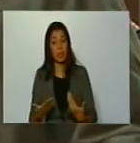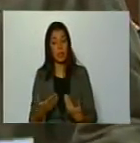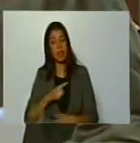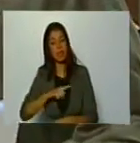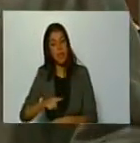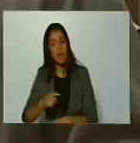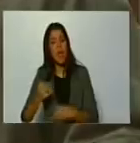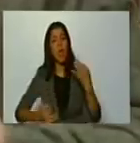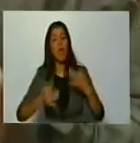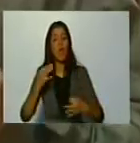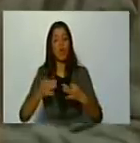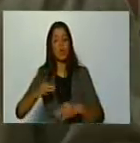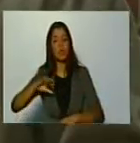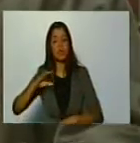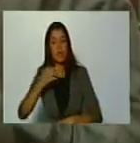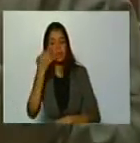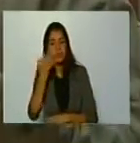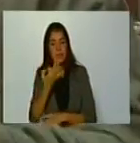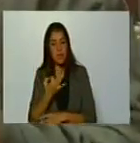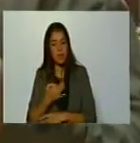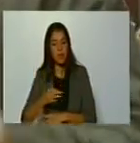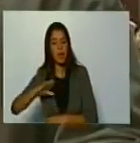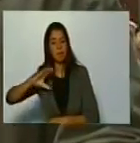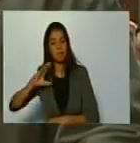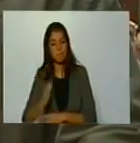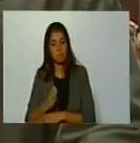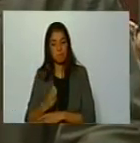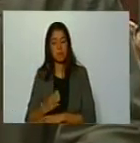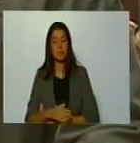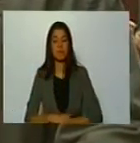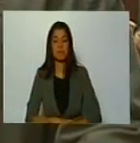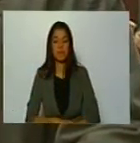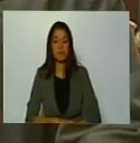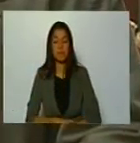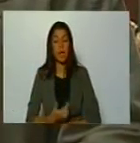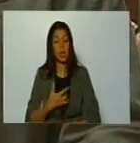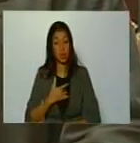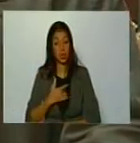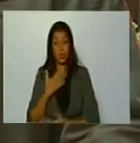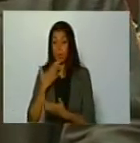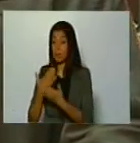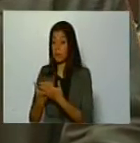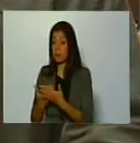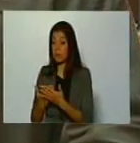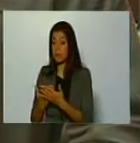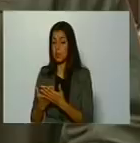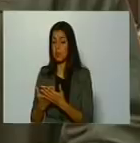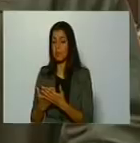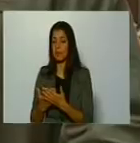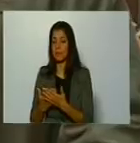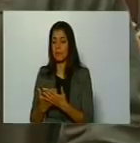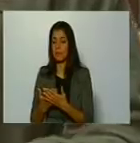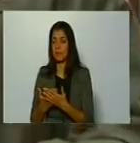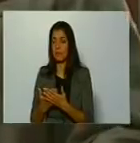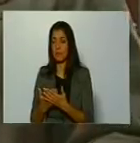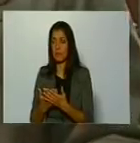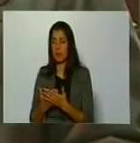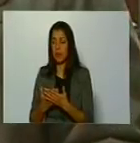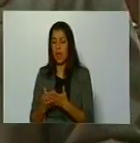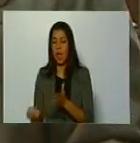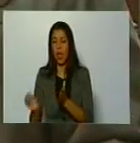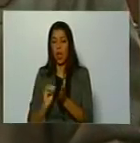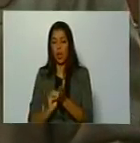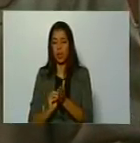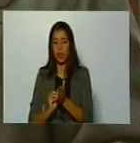haya justicia verdadera en este país. Yo solicito y reitero,